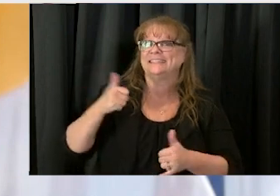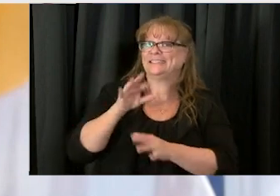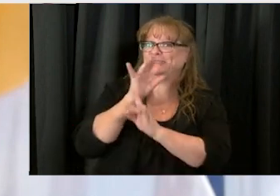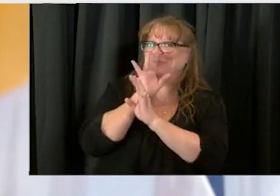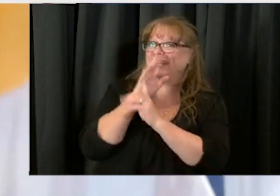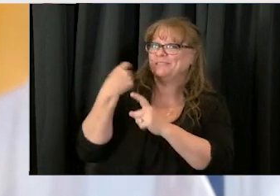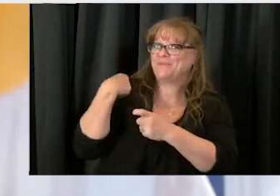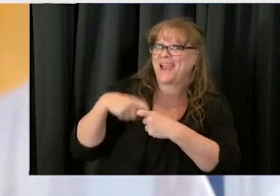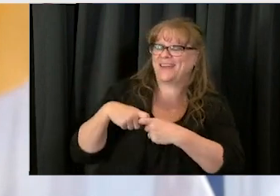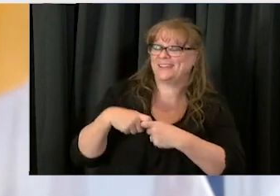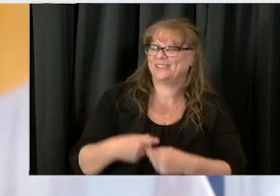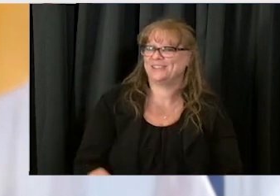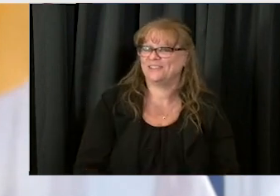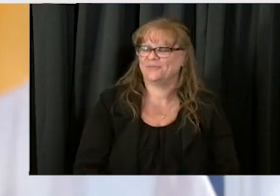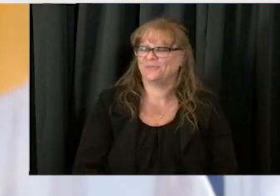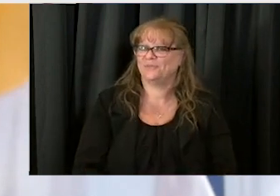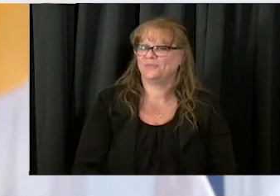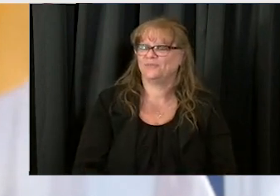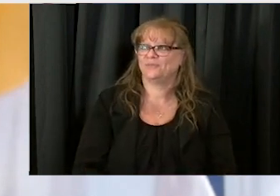vacuna. Sí.